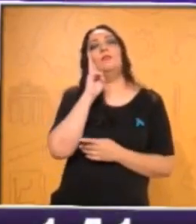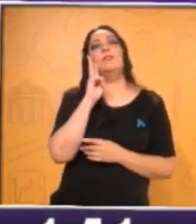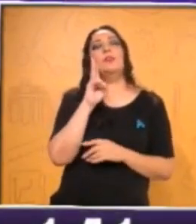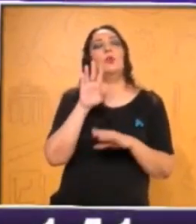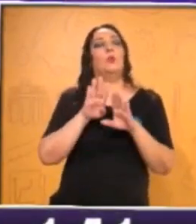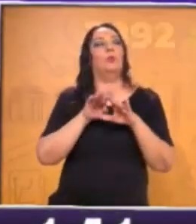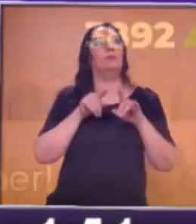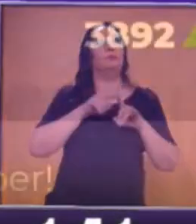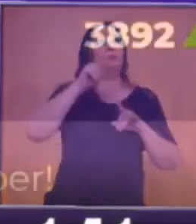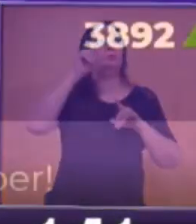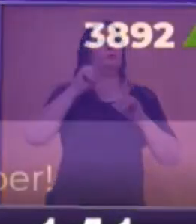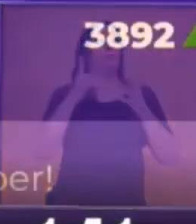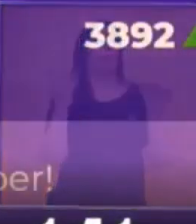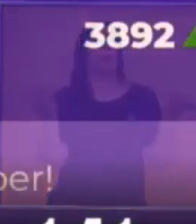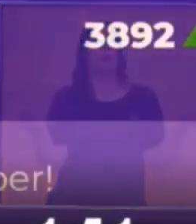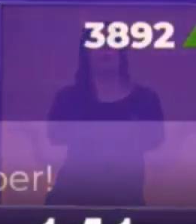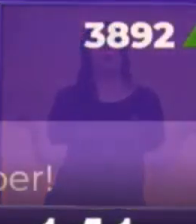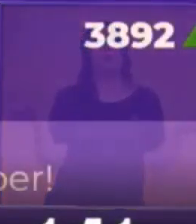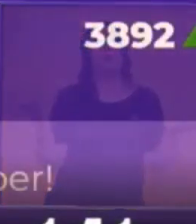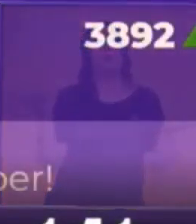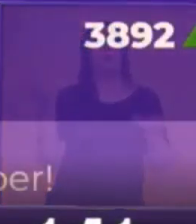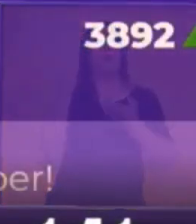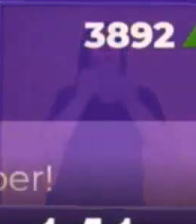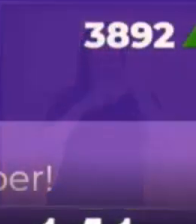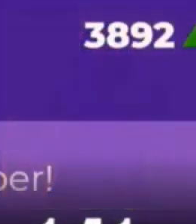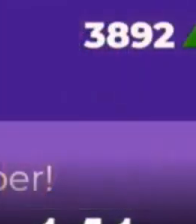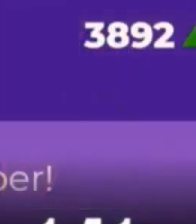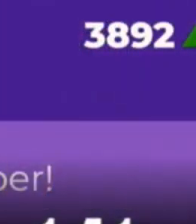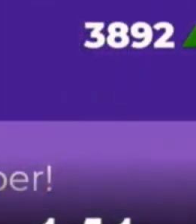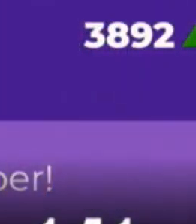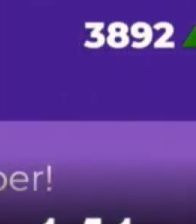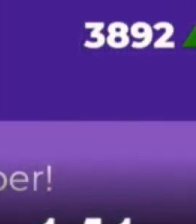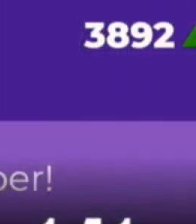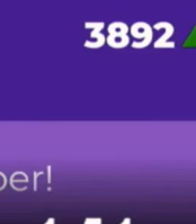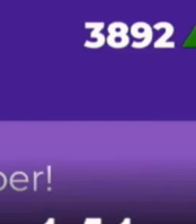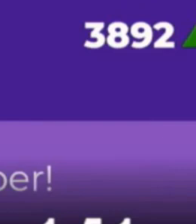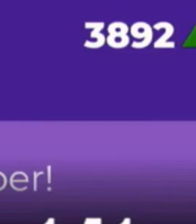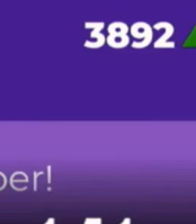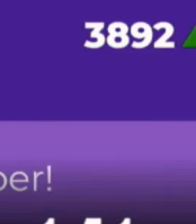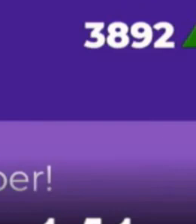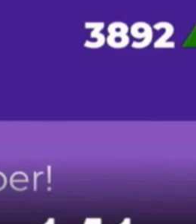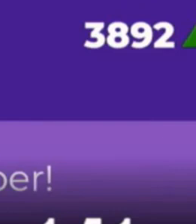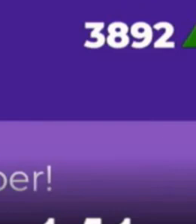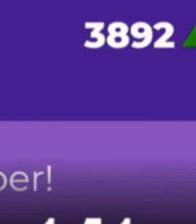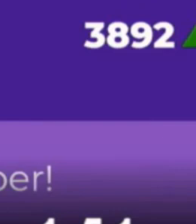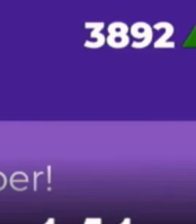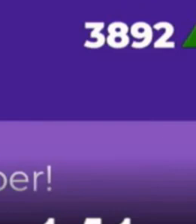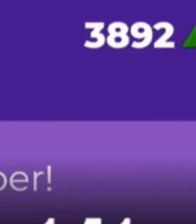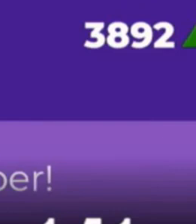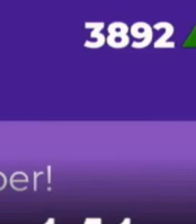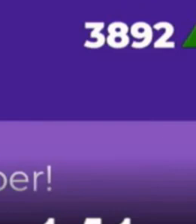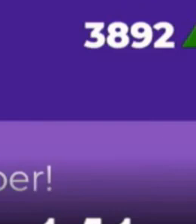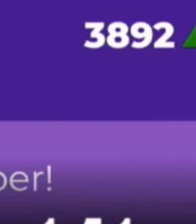ver cómo se... Mira quién regresó, Gordo. El Gordo. Un saludo para Gordo, que ayer también ahí